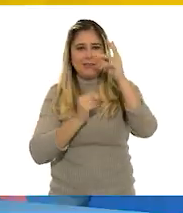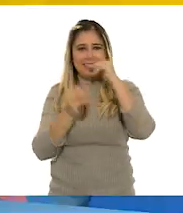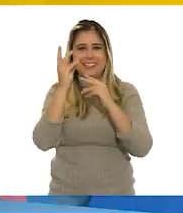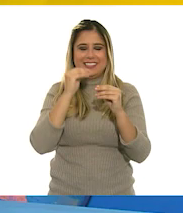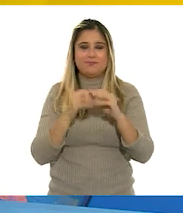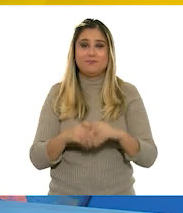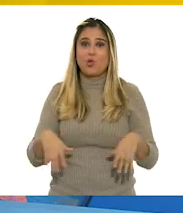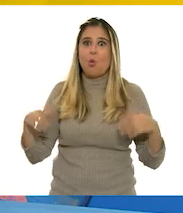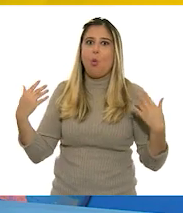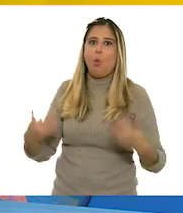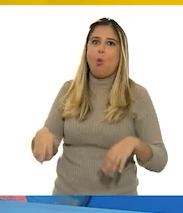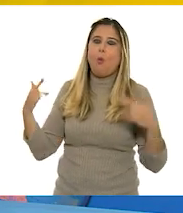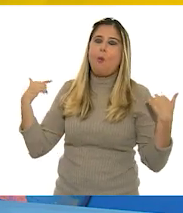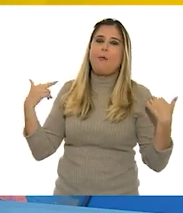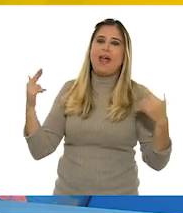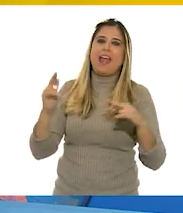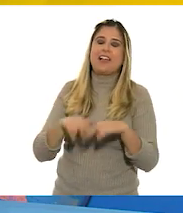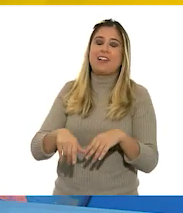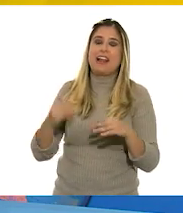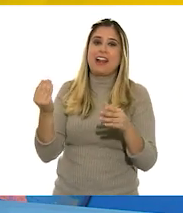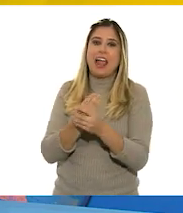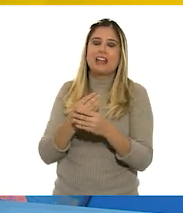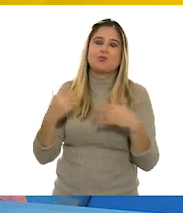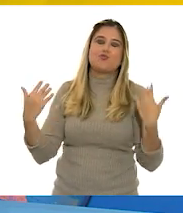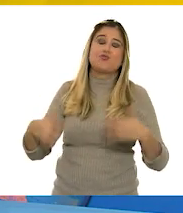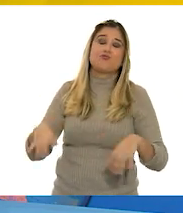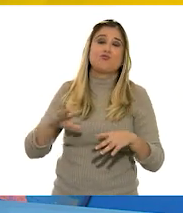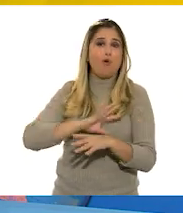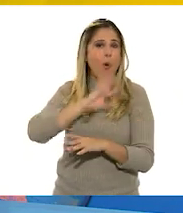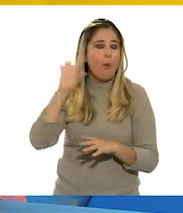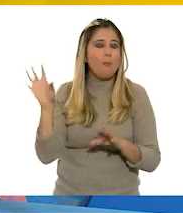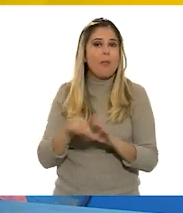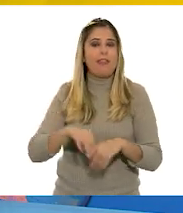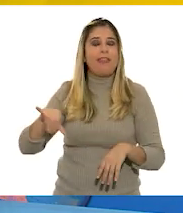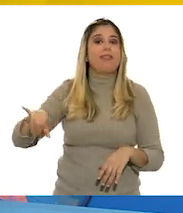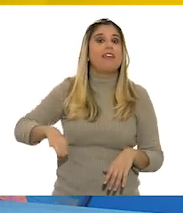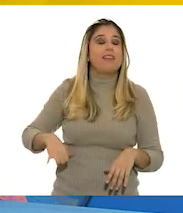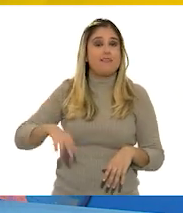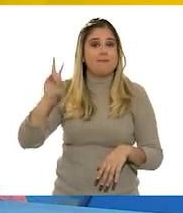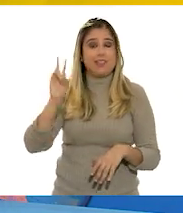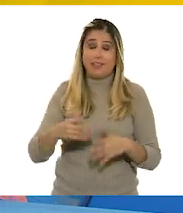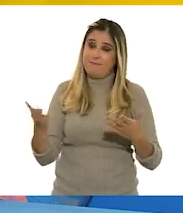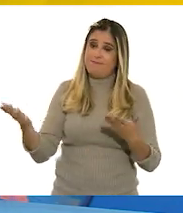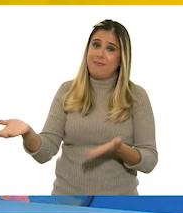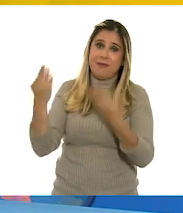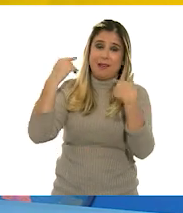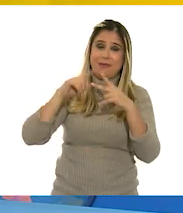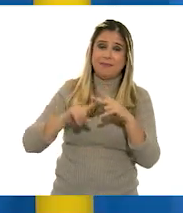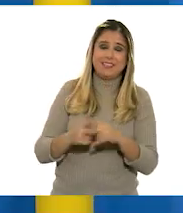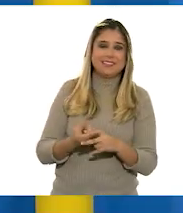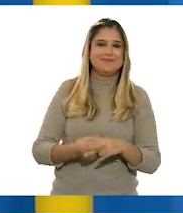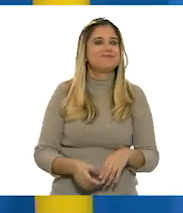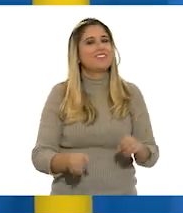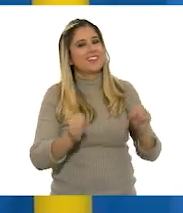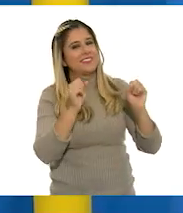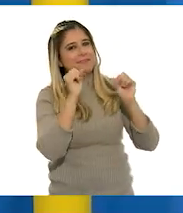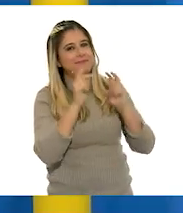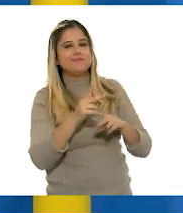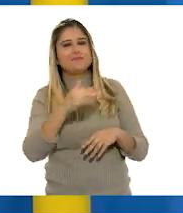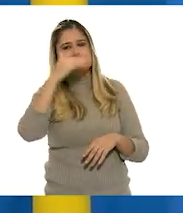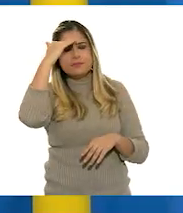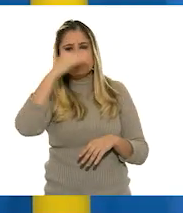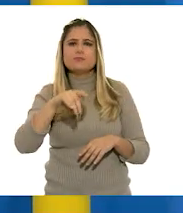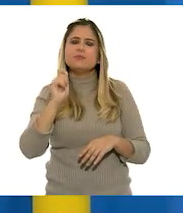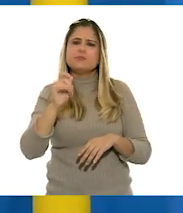Uy, profesor, esta clase va a estar muy completa y muy interesante. Pues, manos a la obra. Ok, para saber más sobre